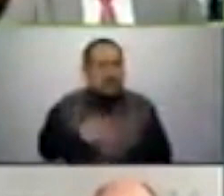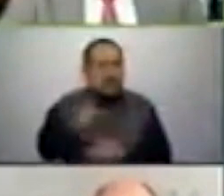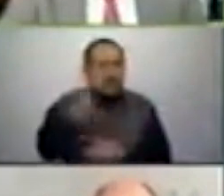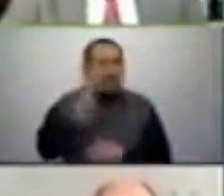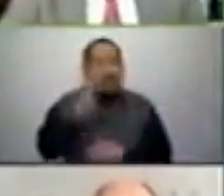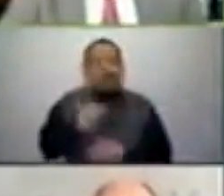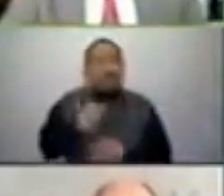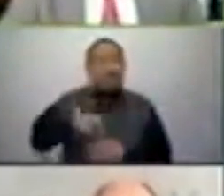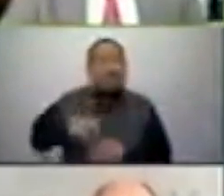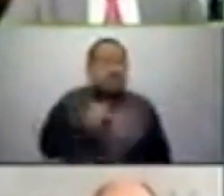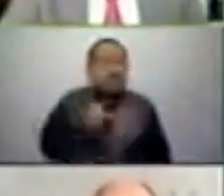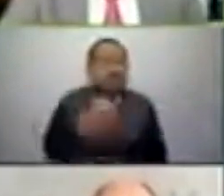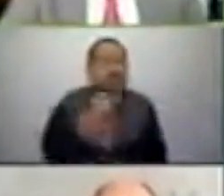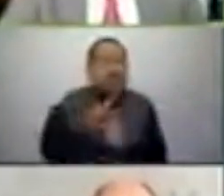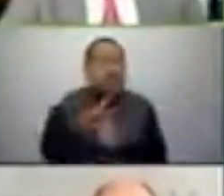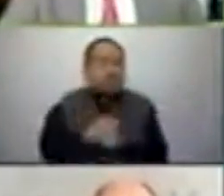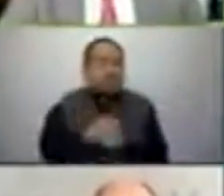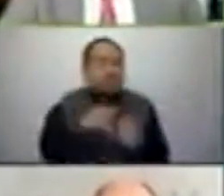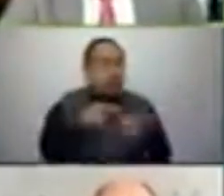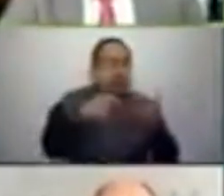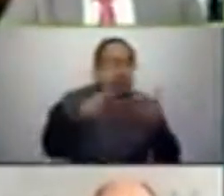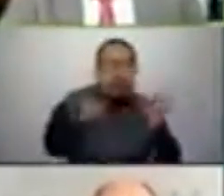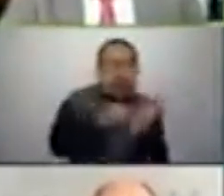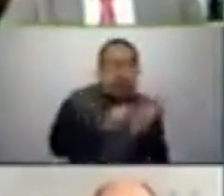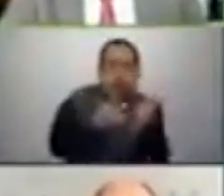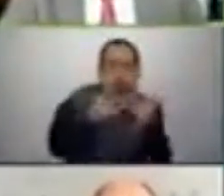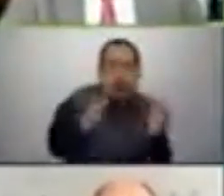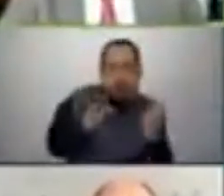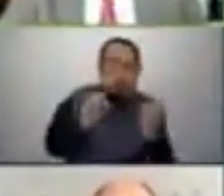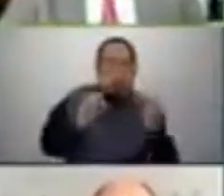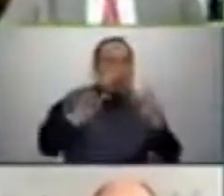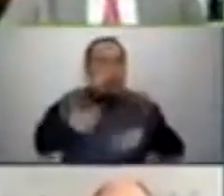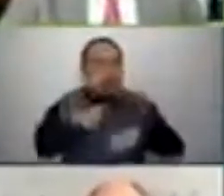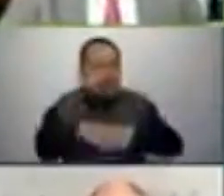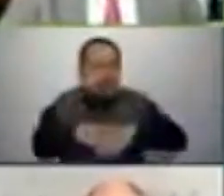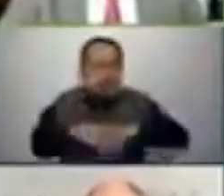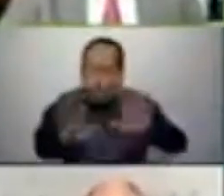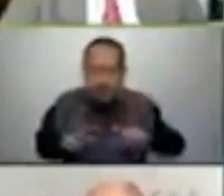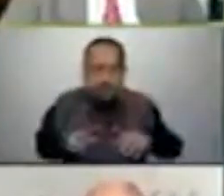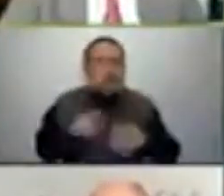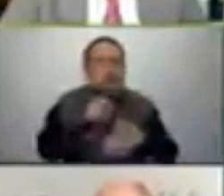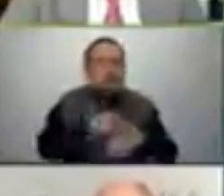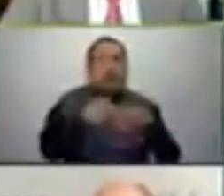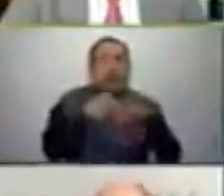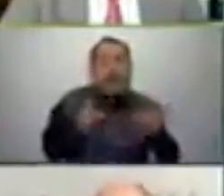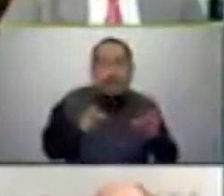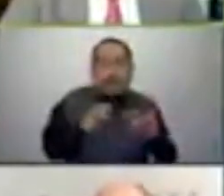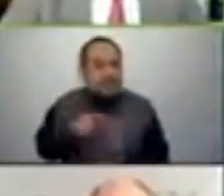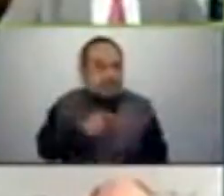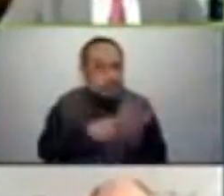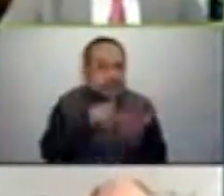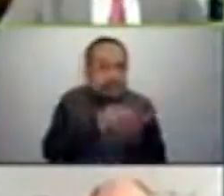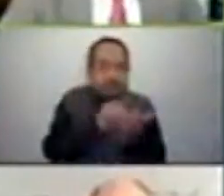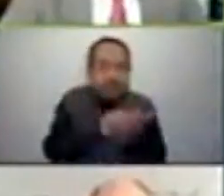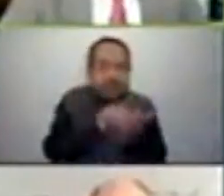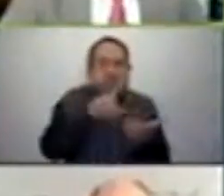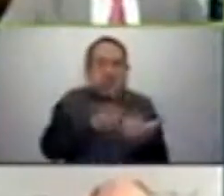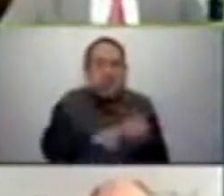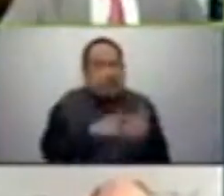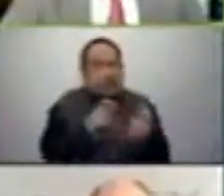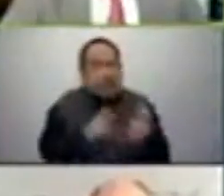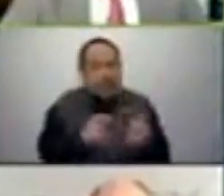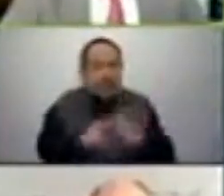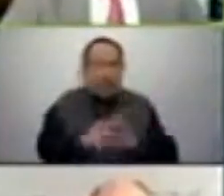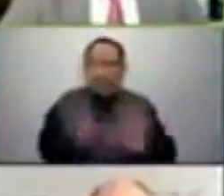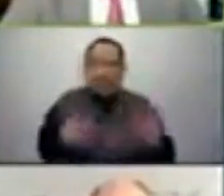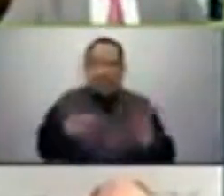determinación no de una cuenta pública o de una cuenta personal, sino de una cuenta de relevancia pública. Y para mí